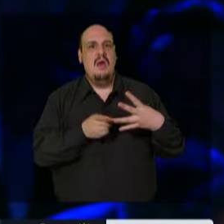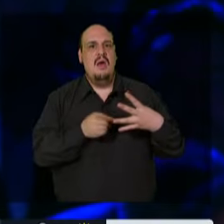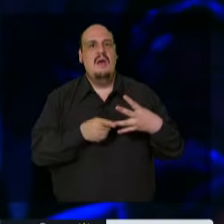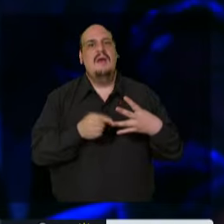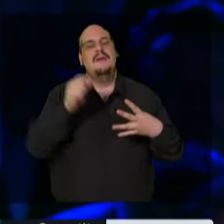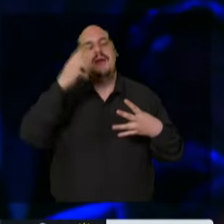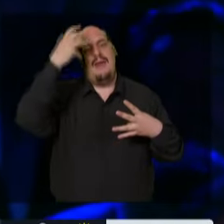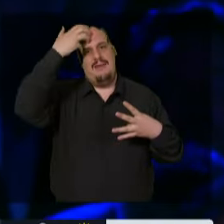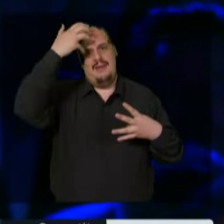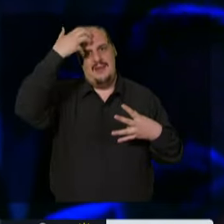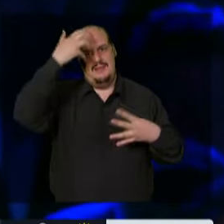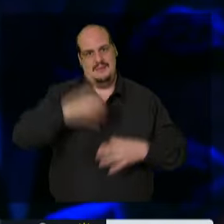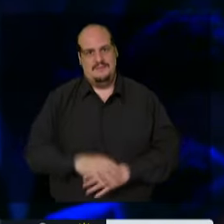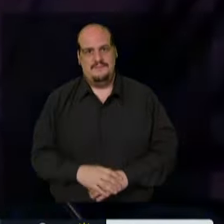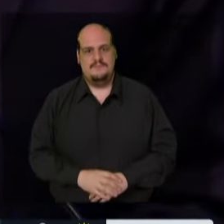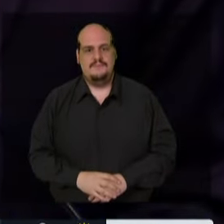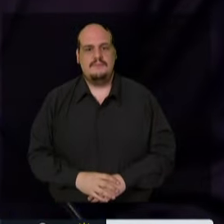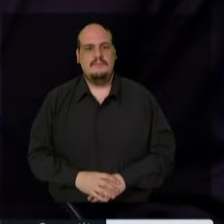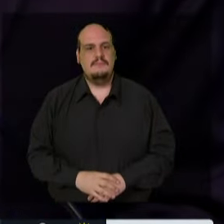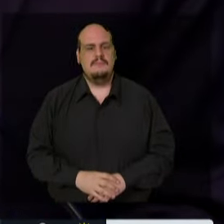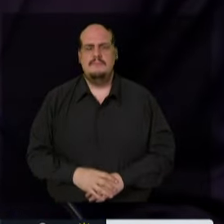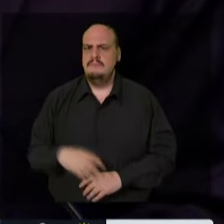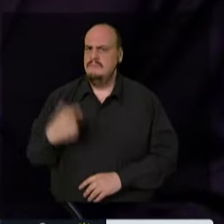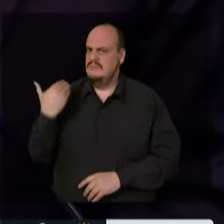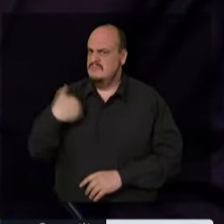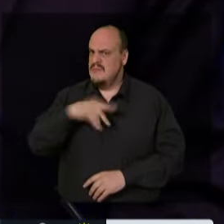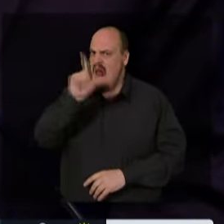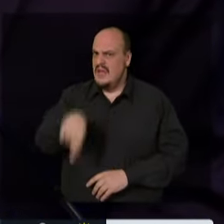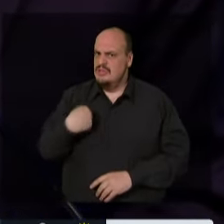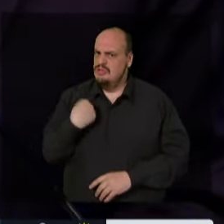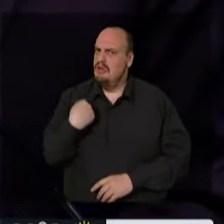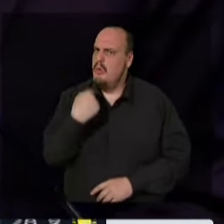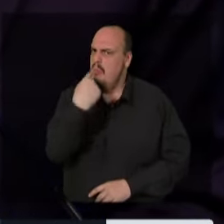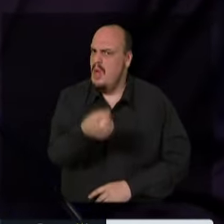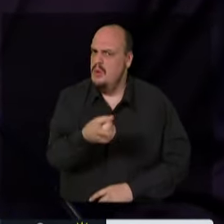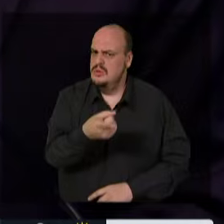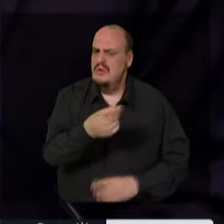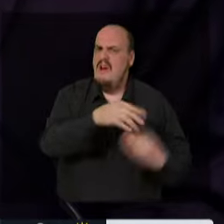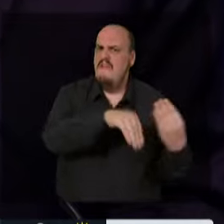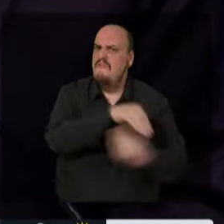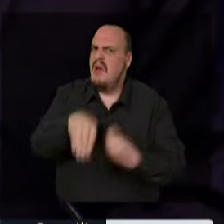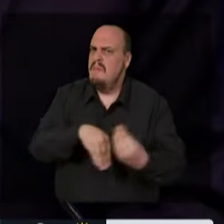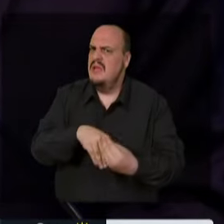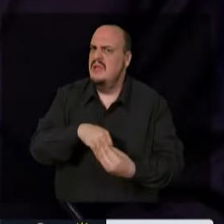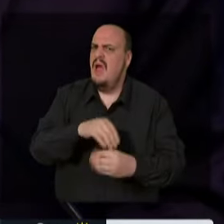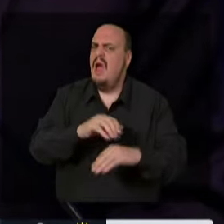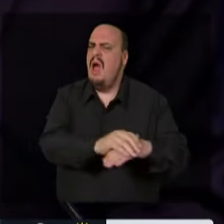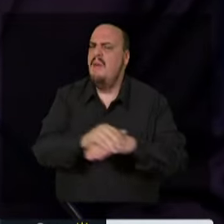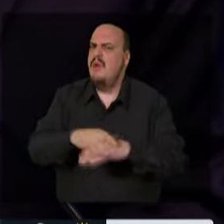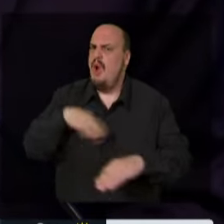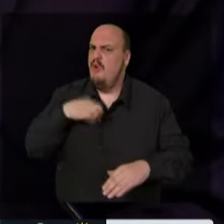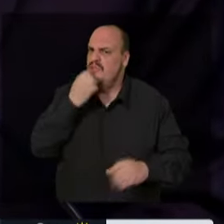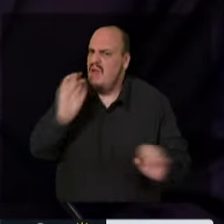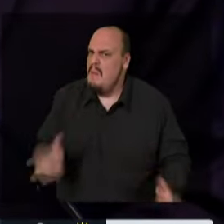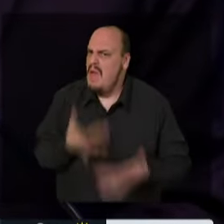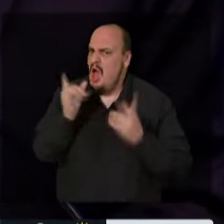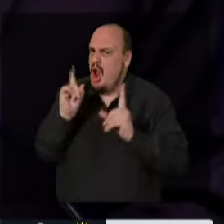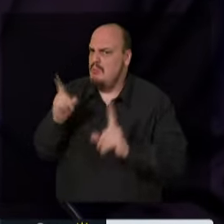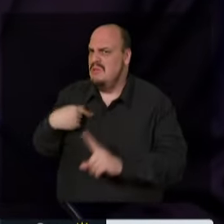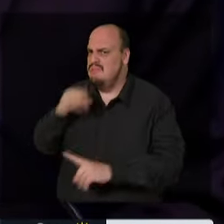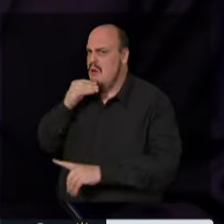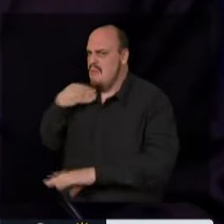Juan Schiaretti. Le pregunto a los argentinos, a ustedes, a su familia, a sus amigos, ¿le mejoró la vida desde que Sergio